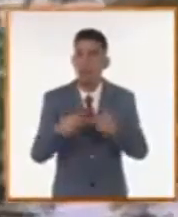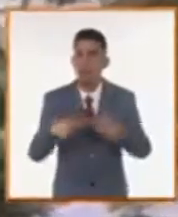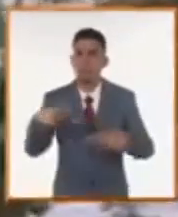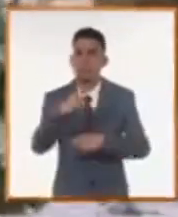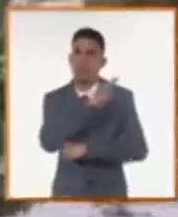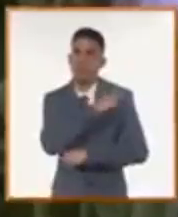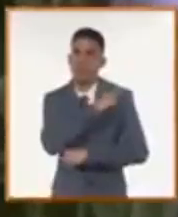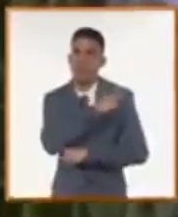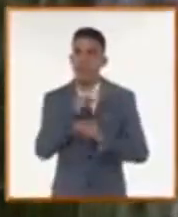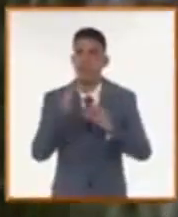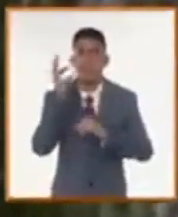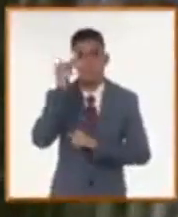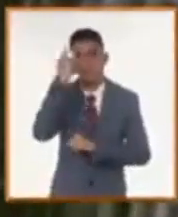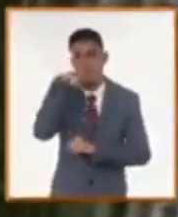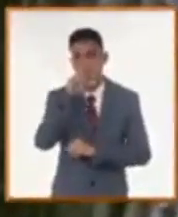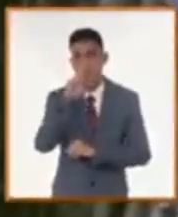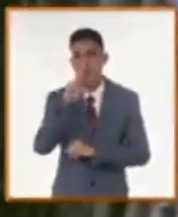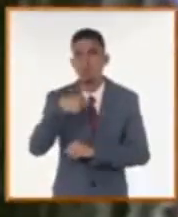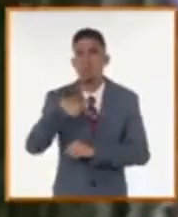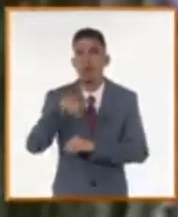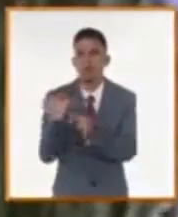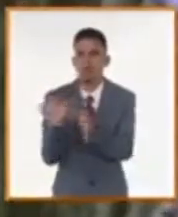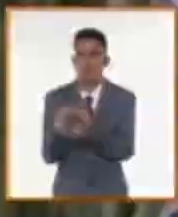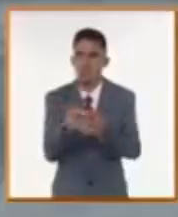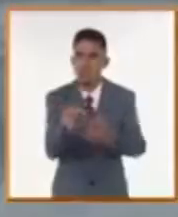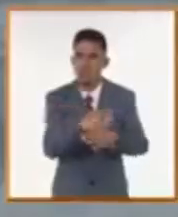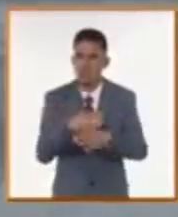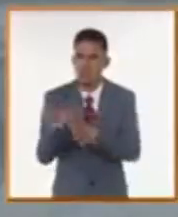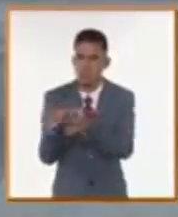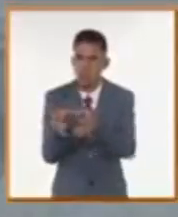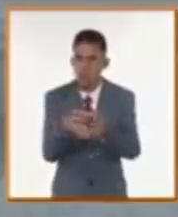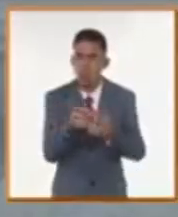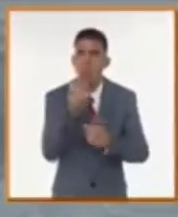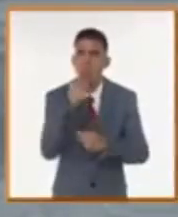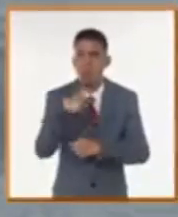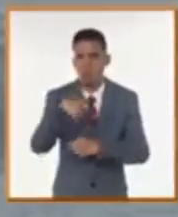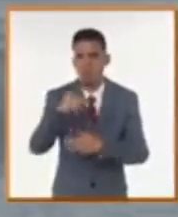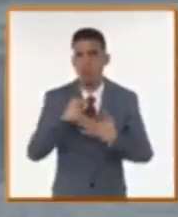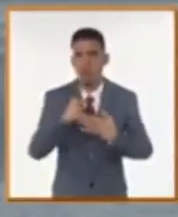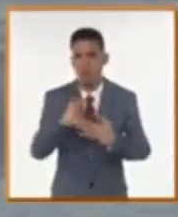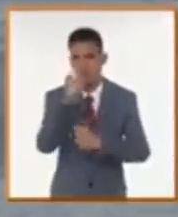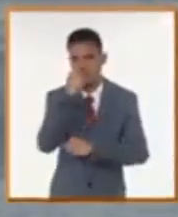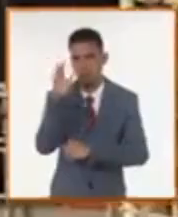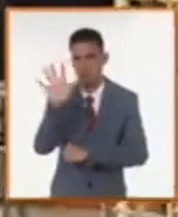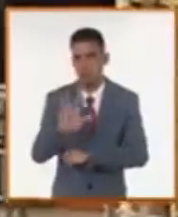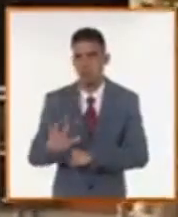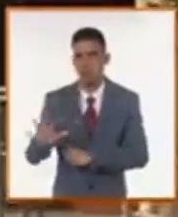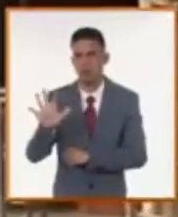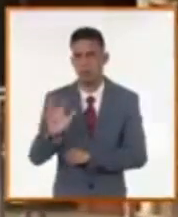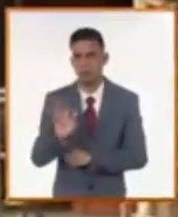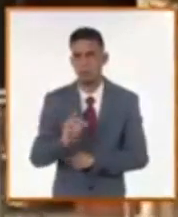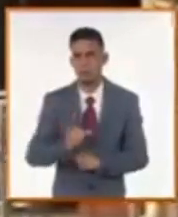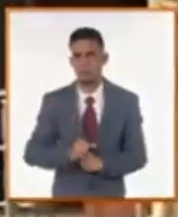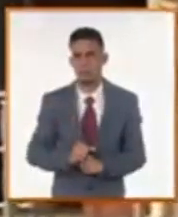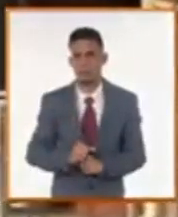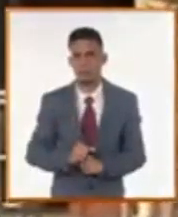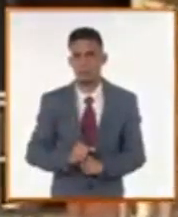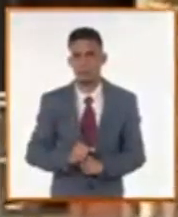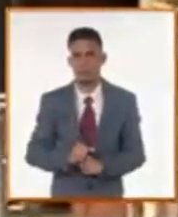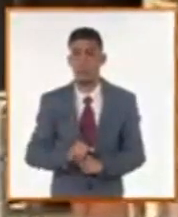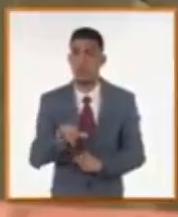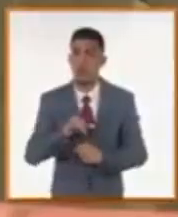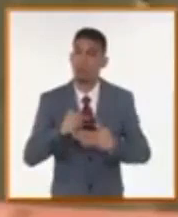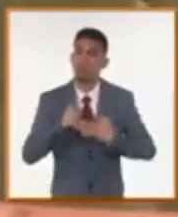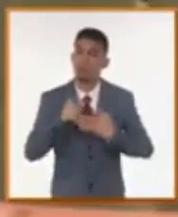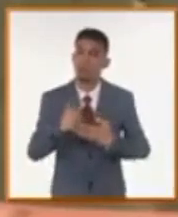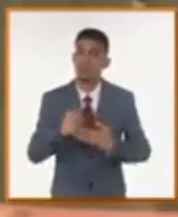la decisión de enviar los refuerzos necesarios para resolver de una vez y por todas las agresiones foráneas en Angola y favorecer